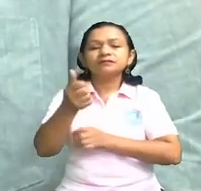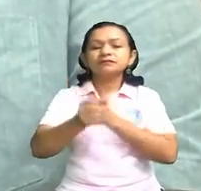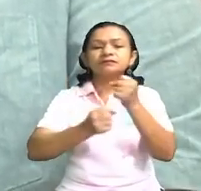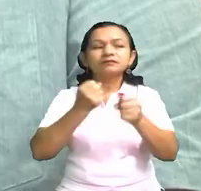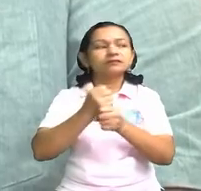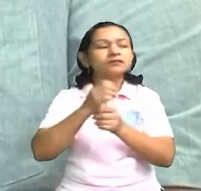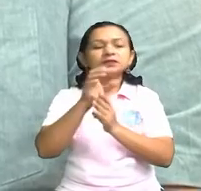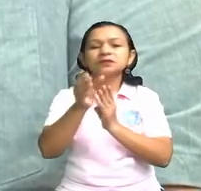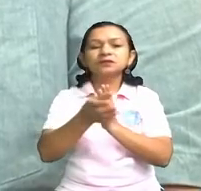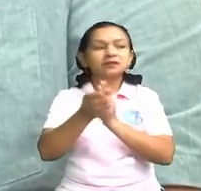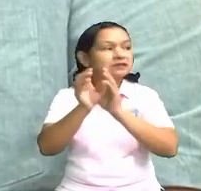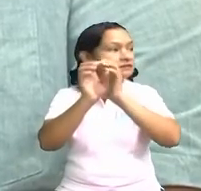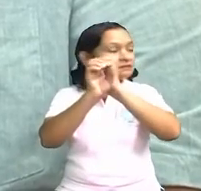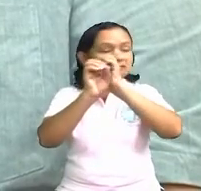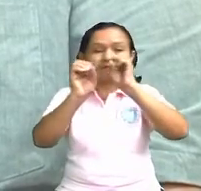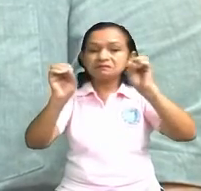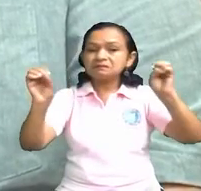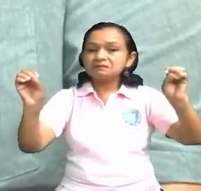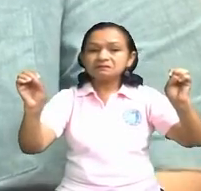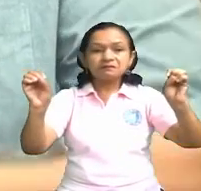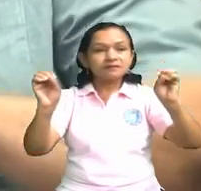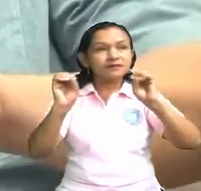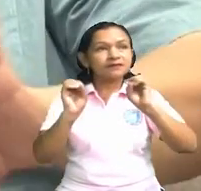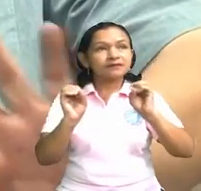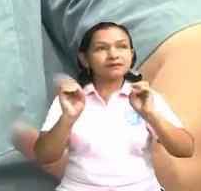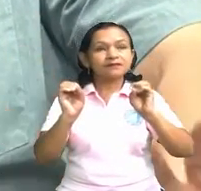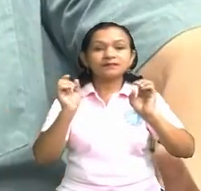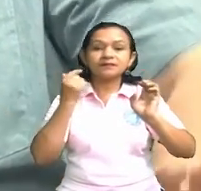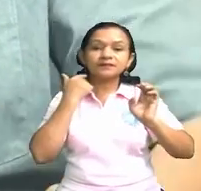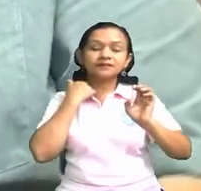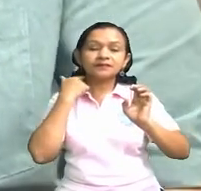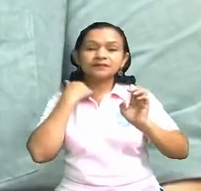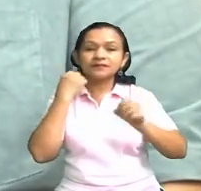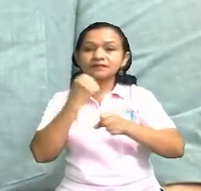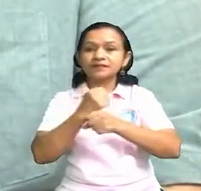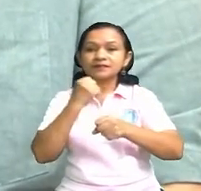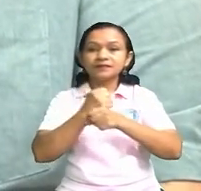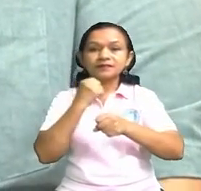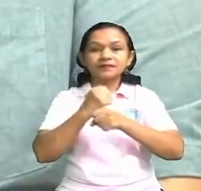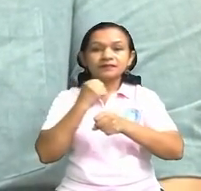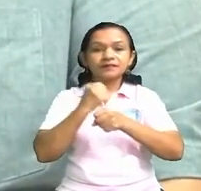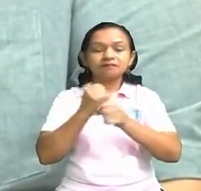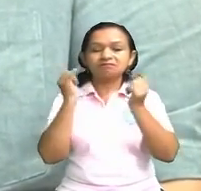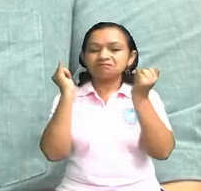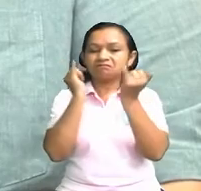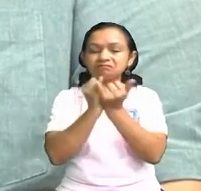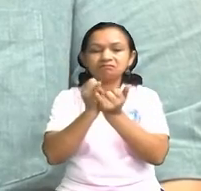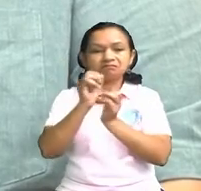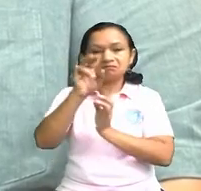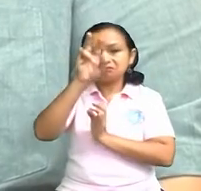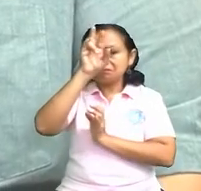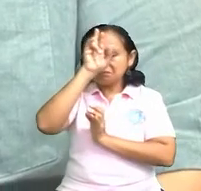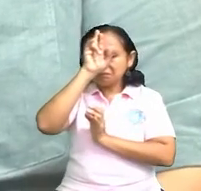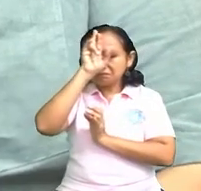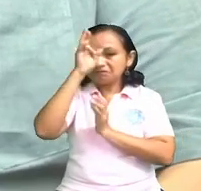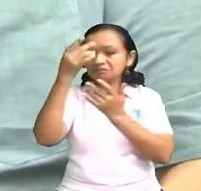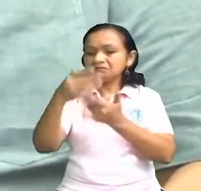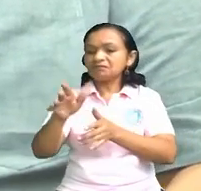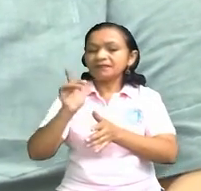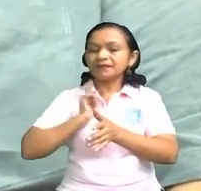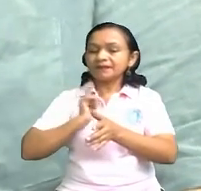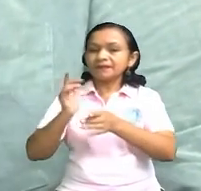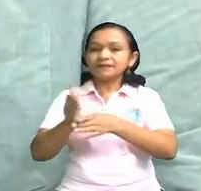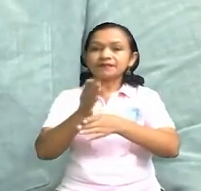años. Ni uno. Ni uno. Quedaron siempre trabajando con la tecnología soviética que habíamos